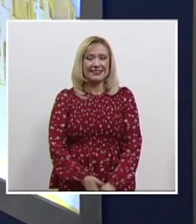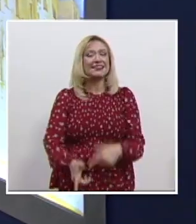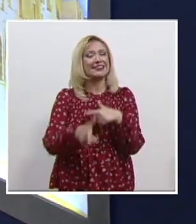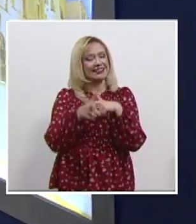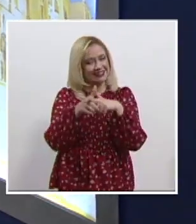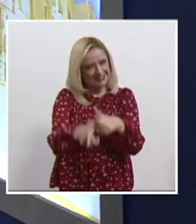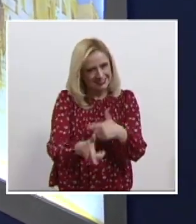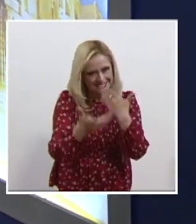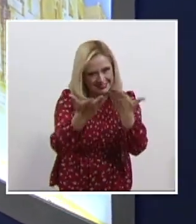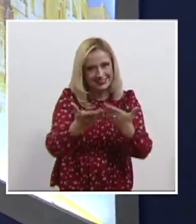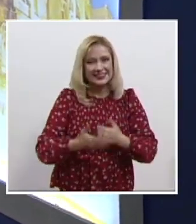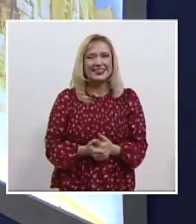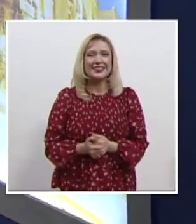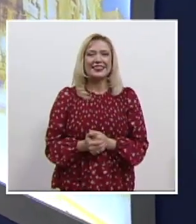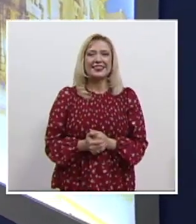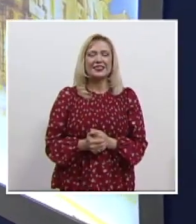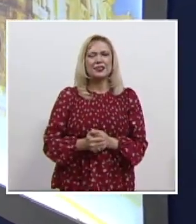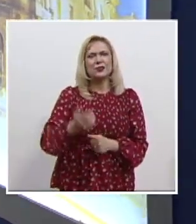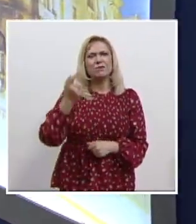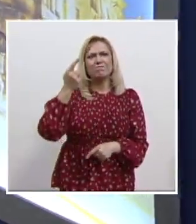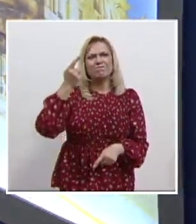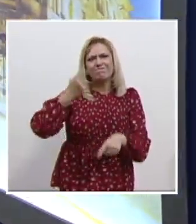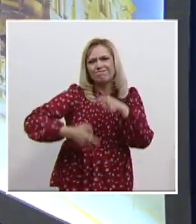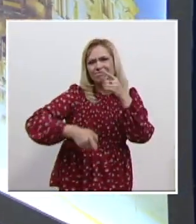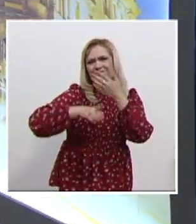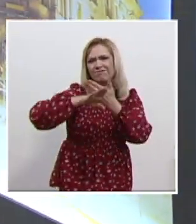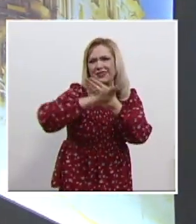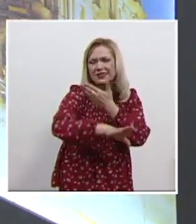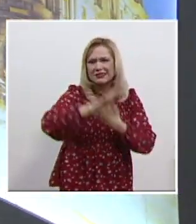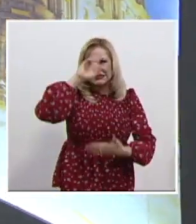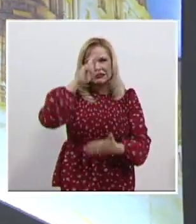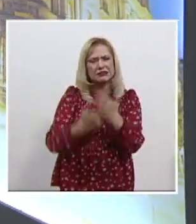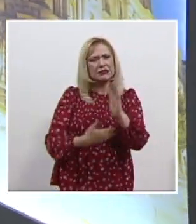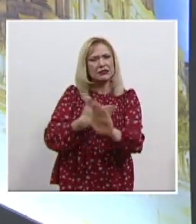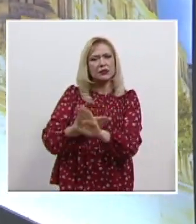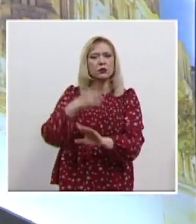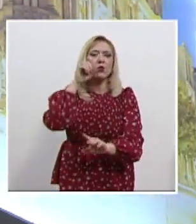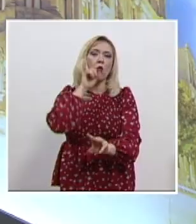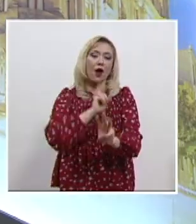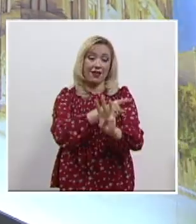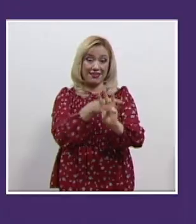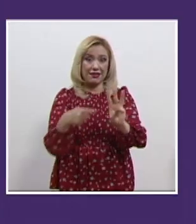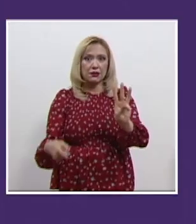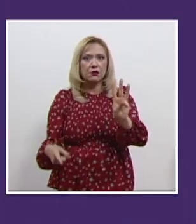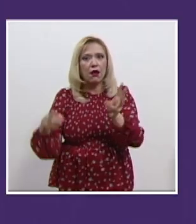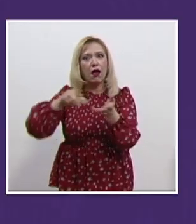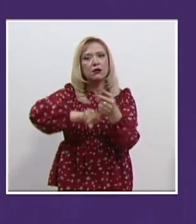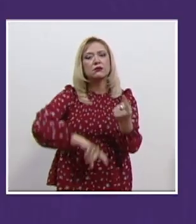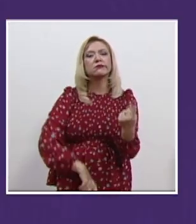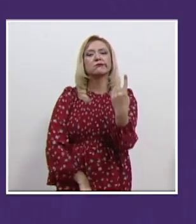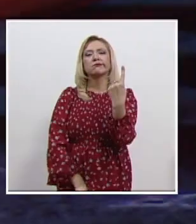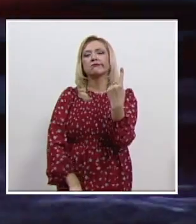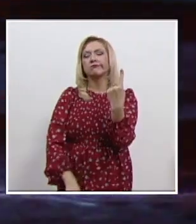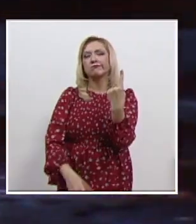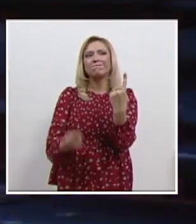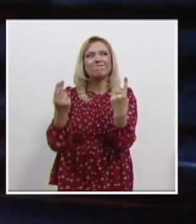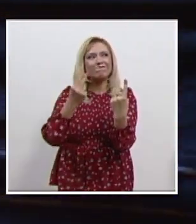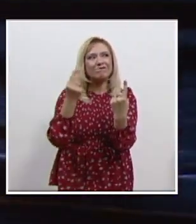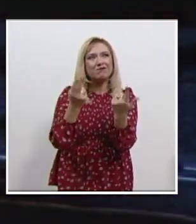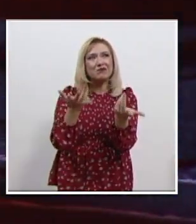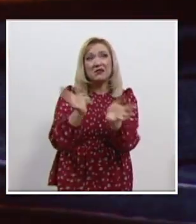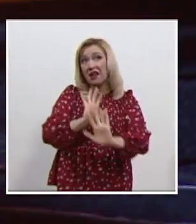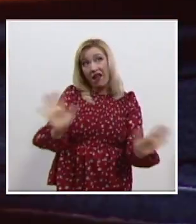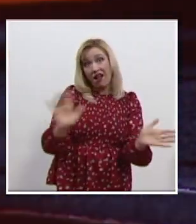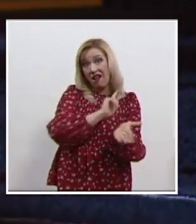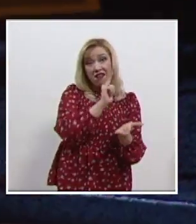Continuamos con las noticias. Para erradicar la violencia que afecta a 1 de cada 3 mujeres, se requiere algo más que acciones proactivas.